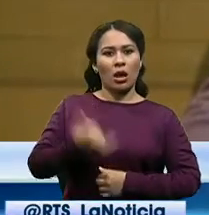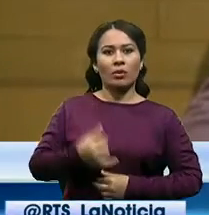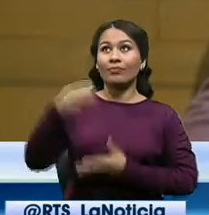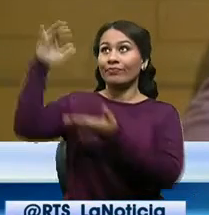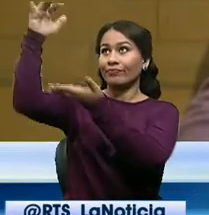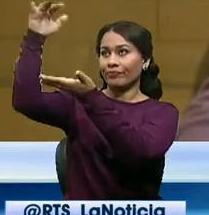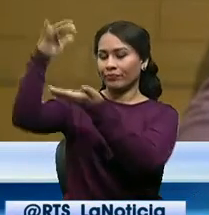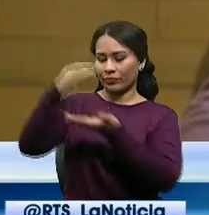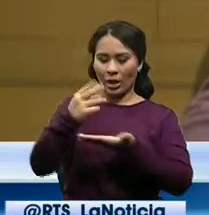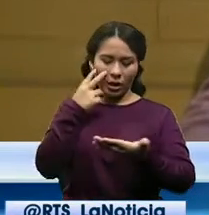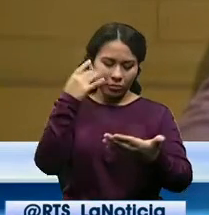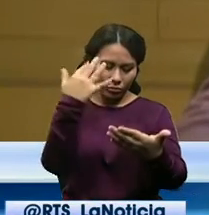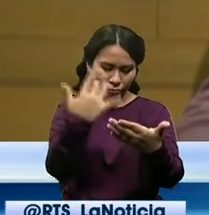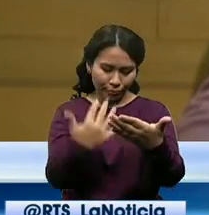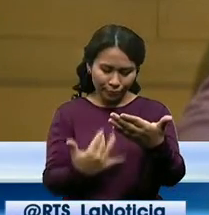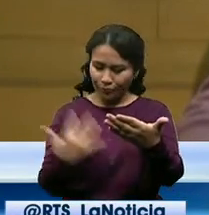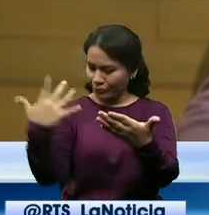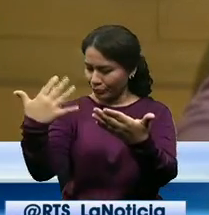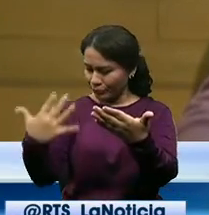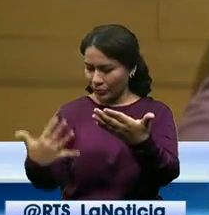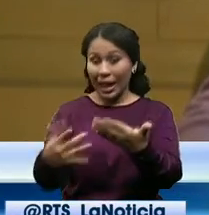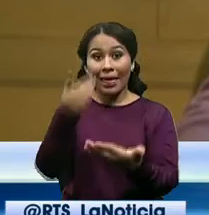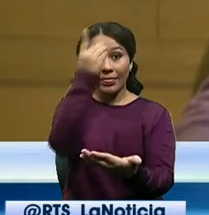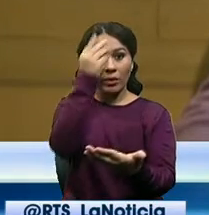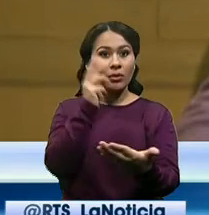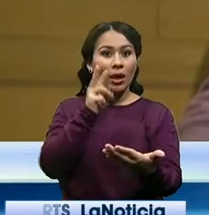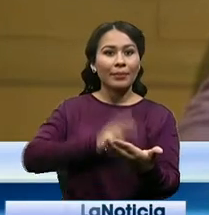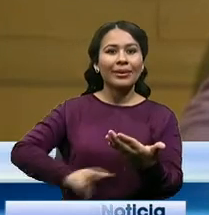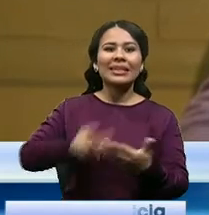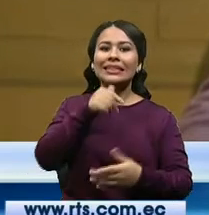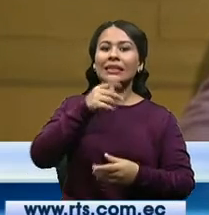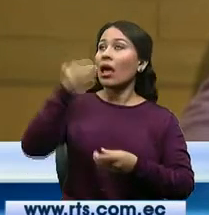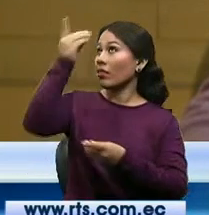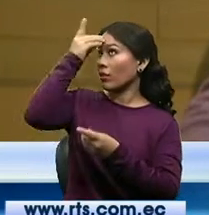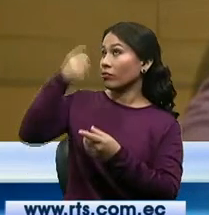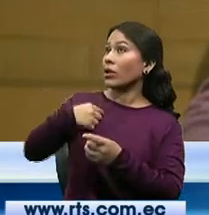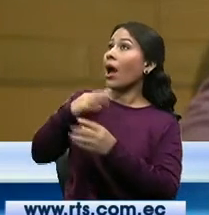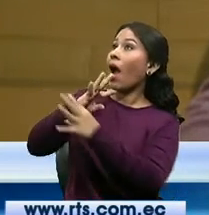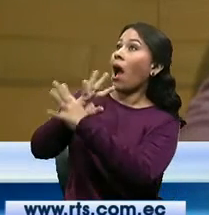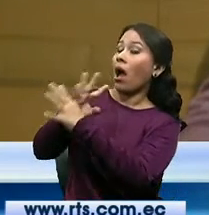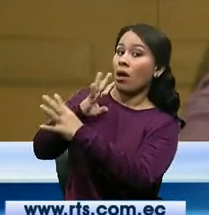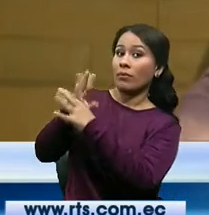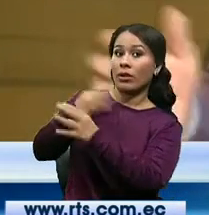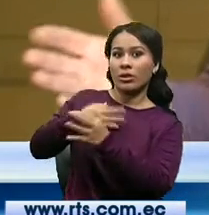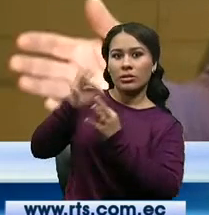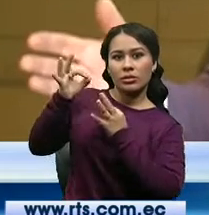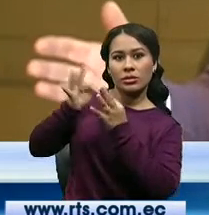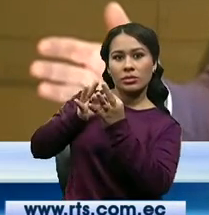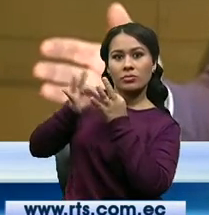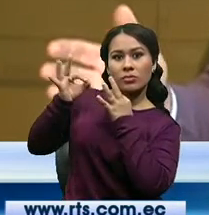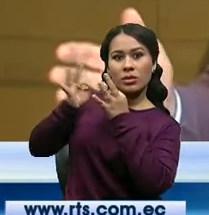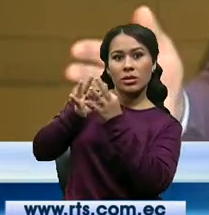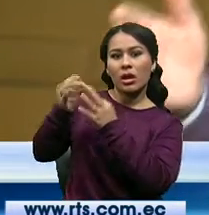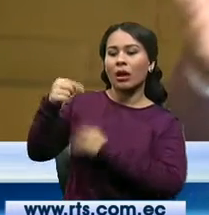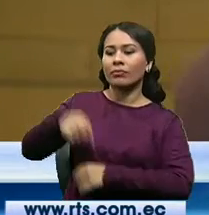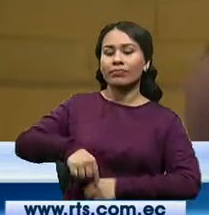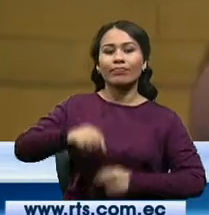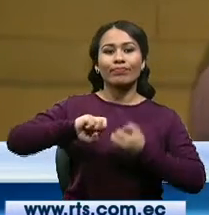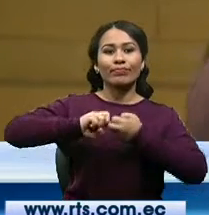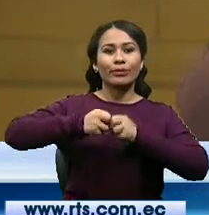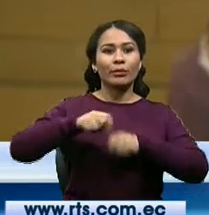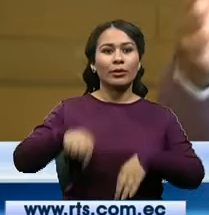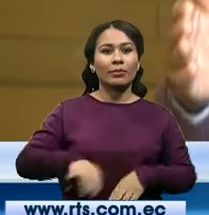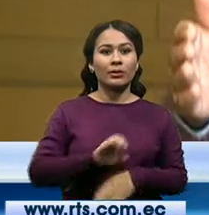deuda, sentarnos con los acreedores para explicarles la situación del país y para